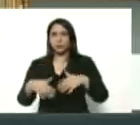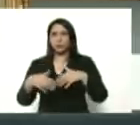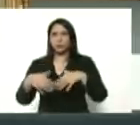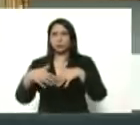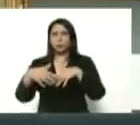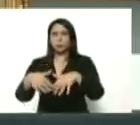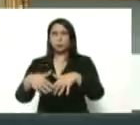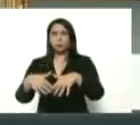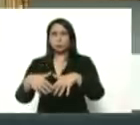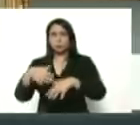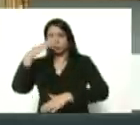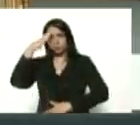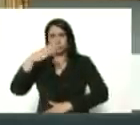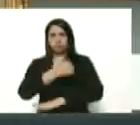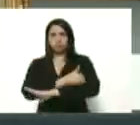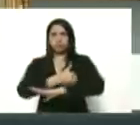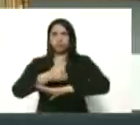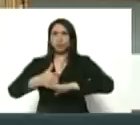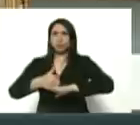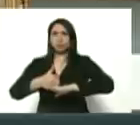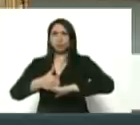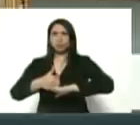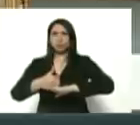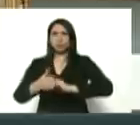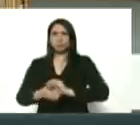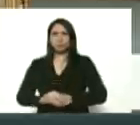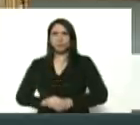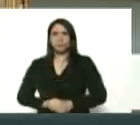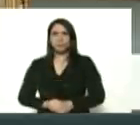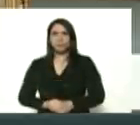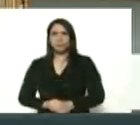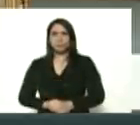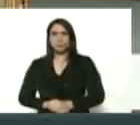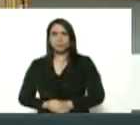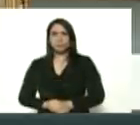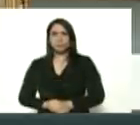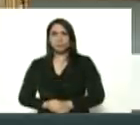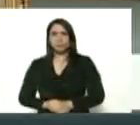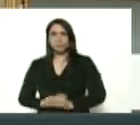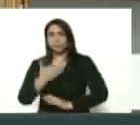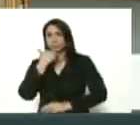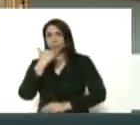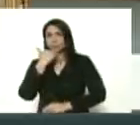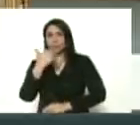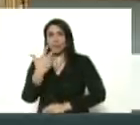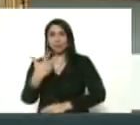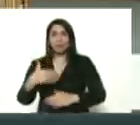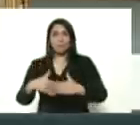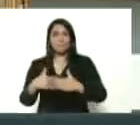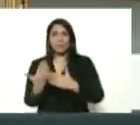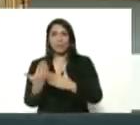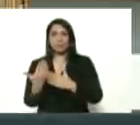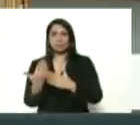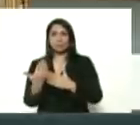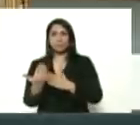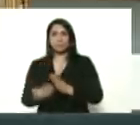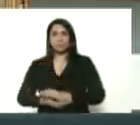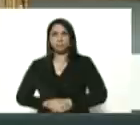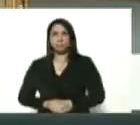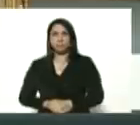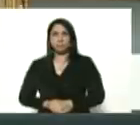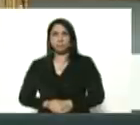funcionarios. Aproximadamente a las 3 de la mañana,